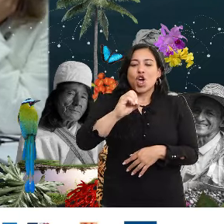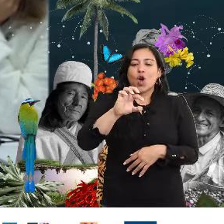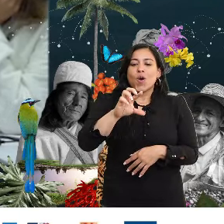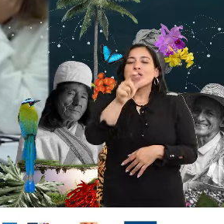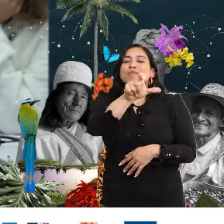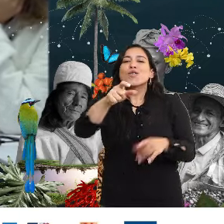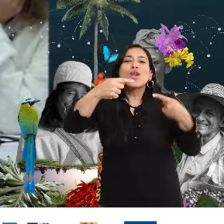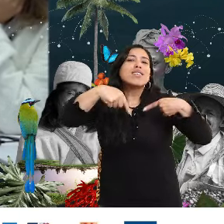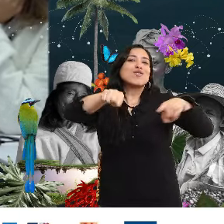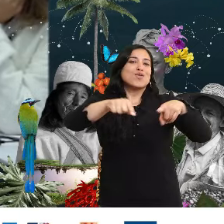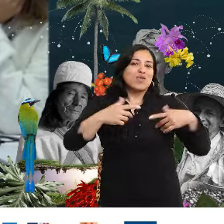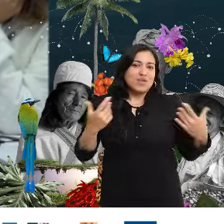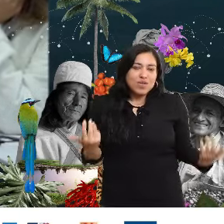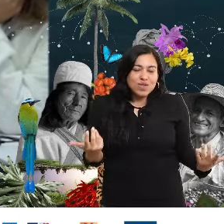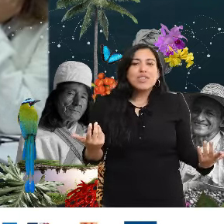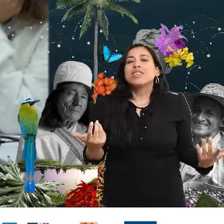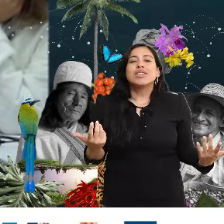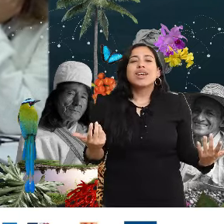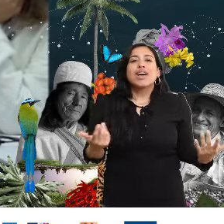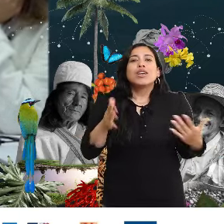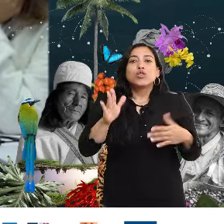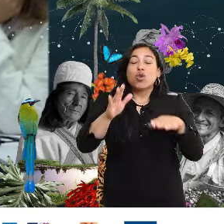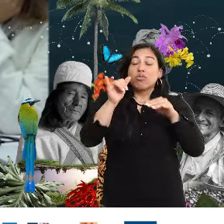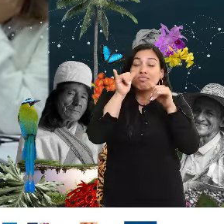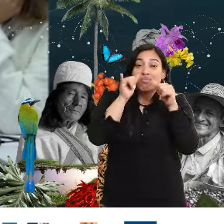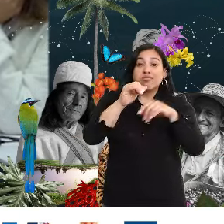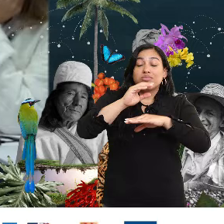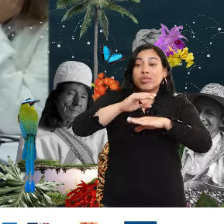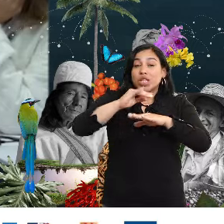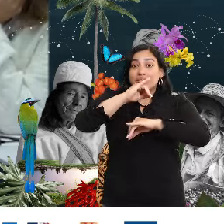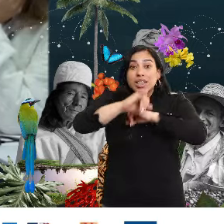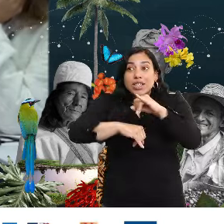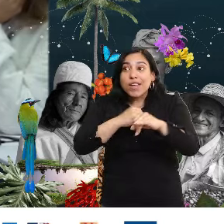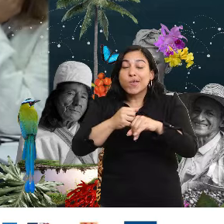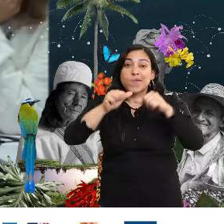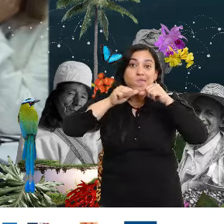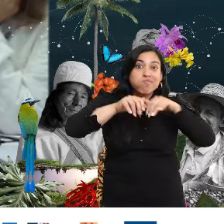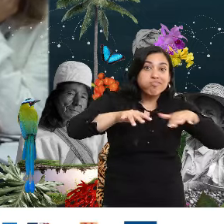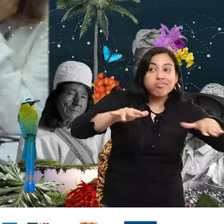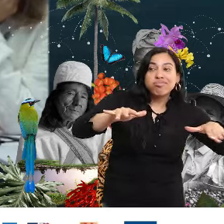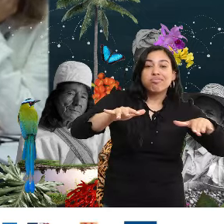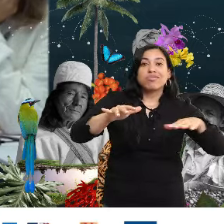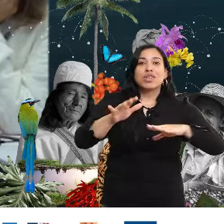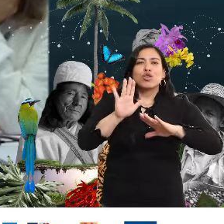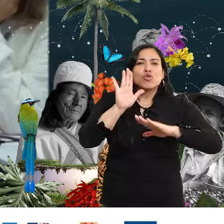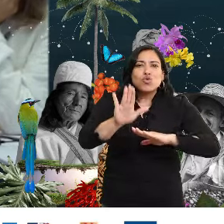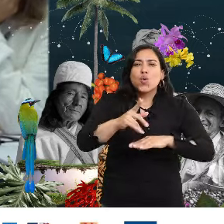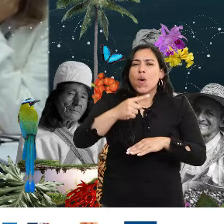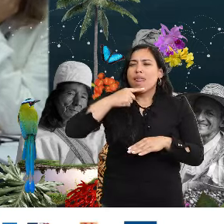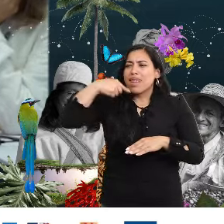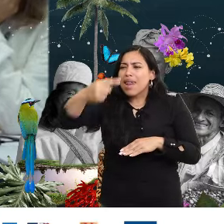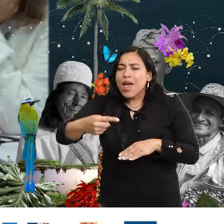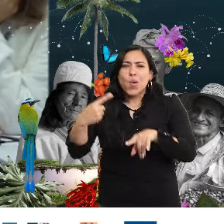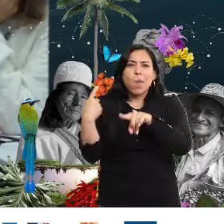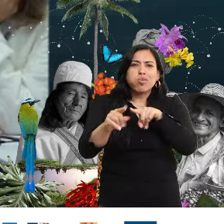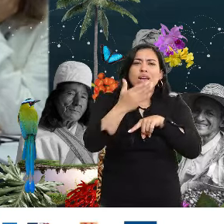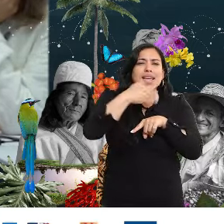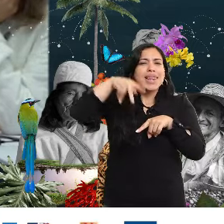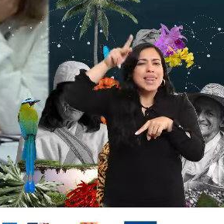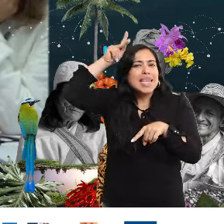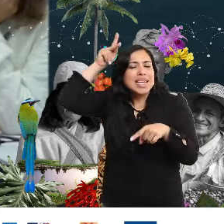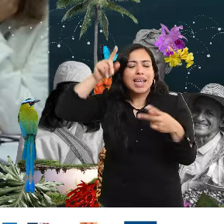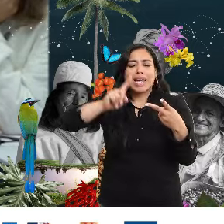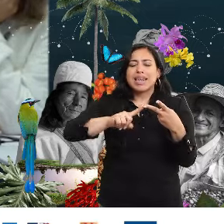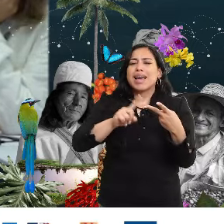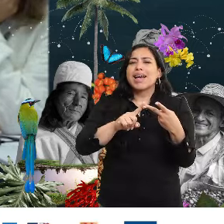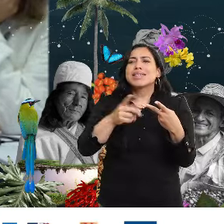gente. Está en transmitida en diferentes medios, en diferentes lenguas indígenas